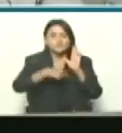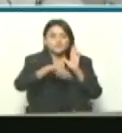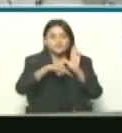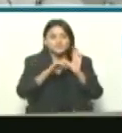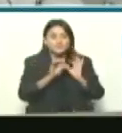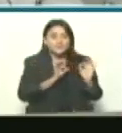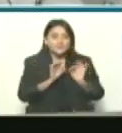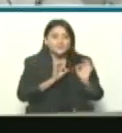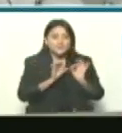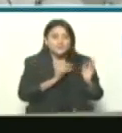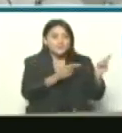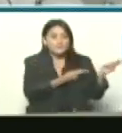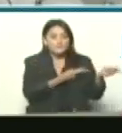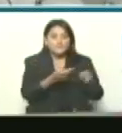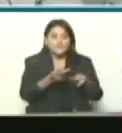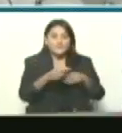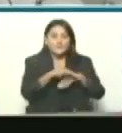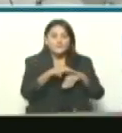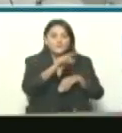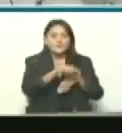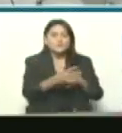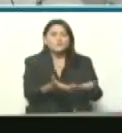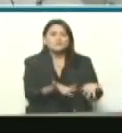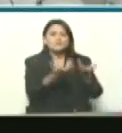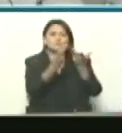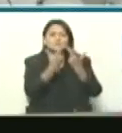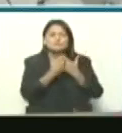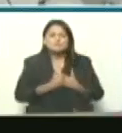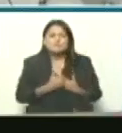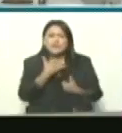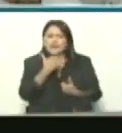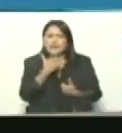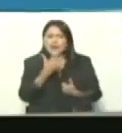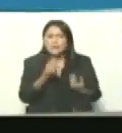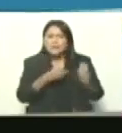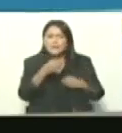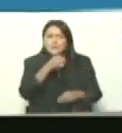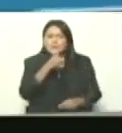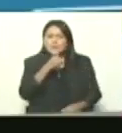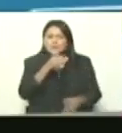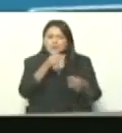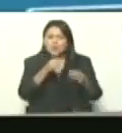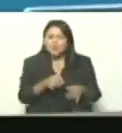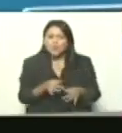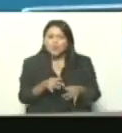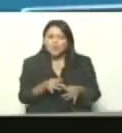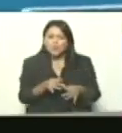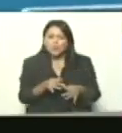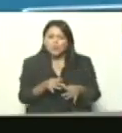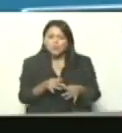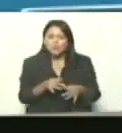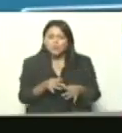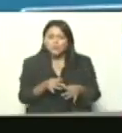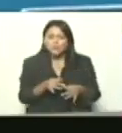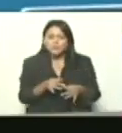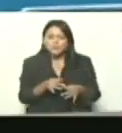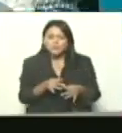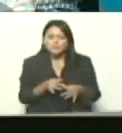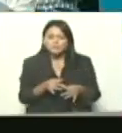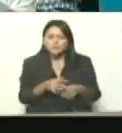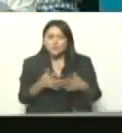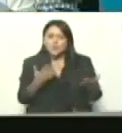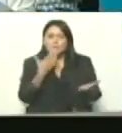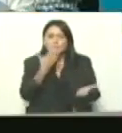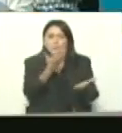Bueno, aquí está Lorca, ¿qué me puedes decir Lorca de manera contundente de los logros, la